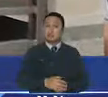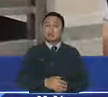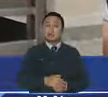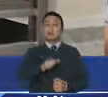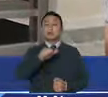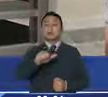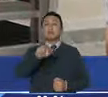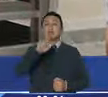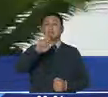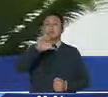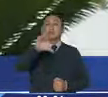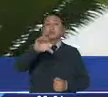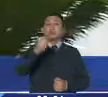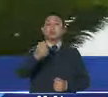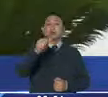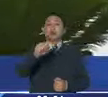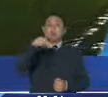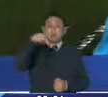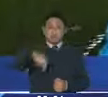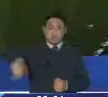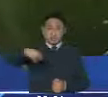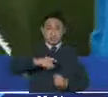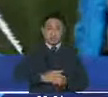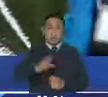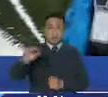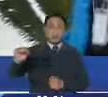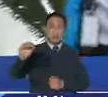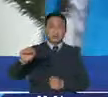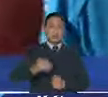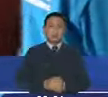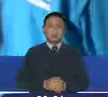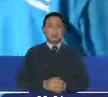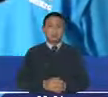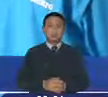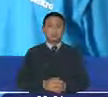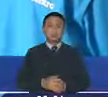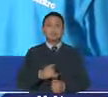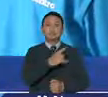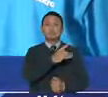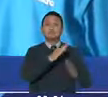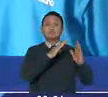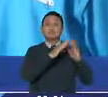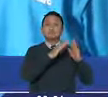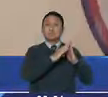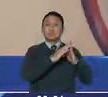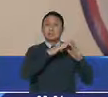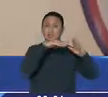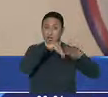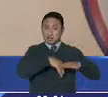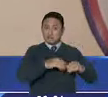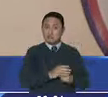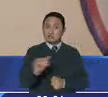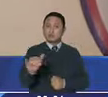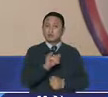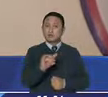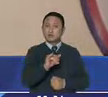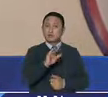Agencia de Aseguramiento de la Calidad de los Servicios de Salud que el domicilio funcionaba como un supuesto centro